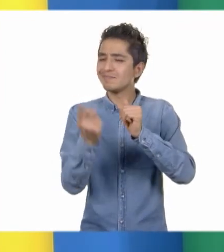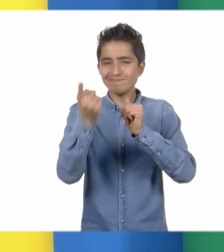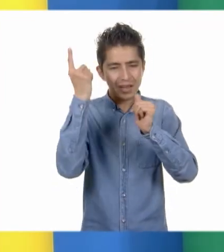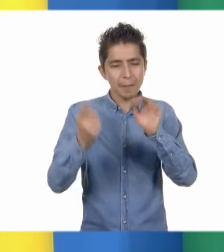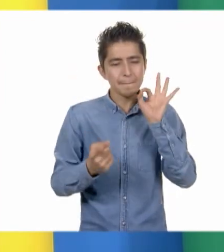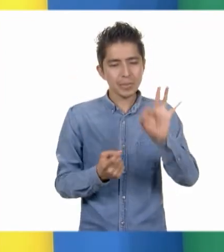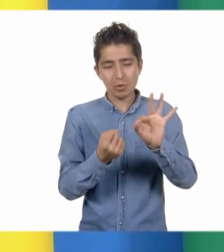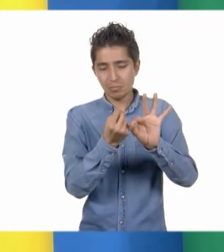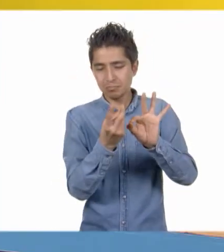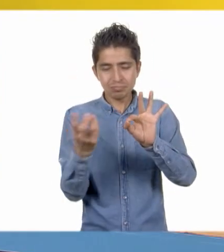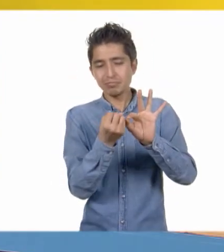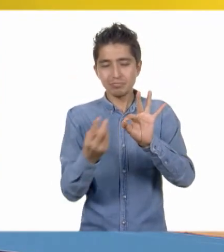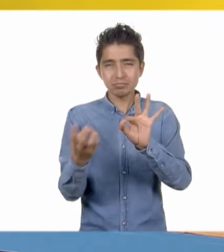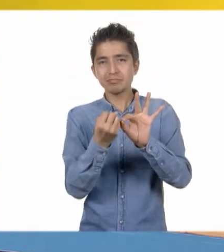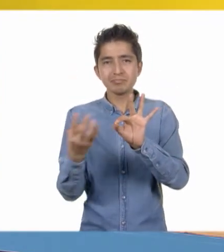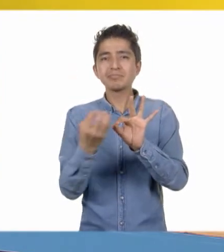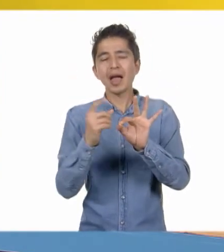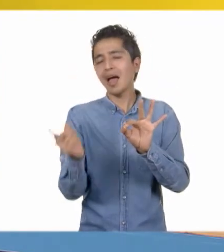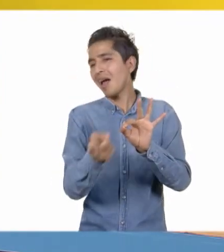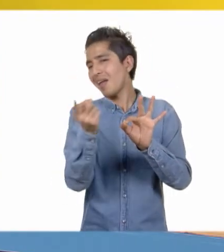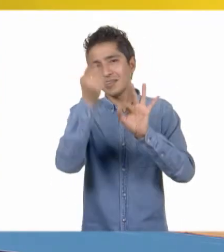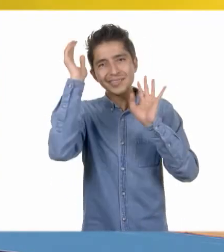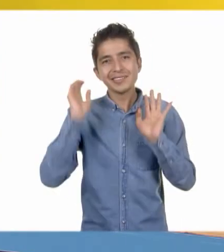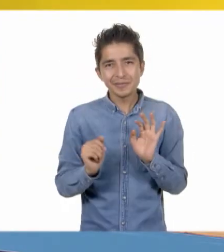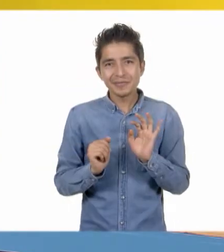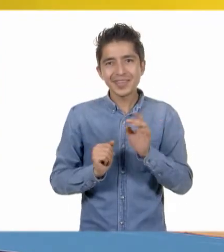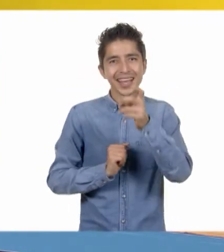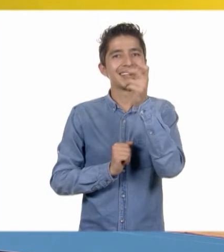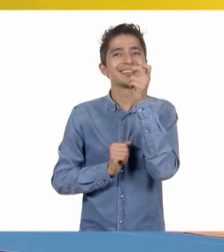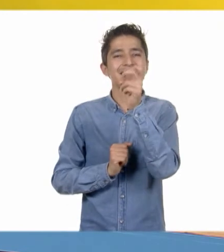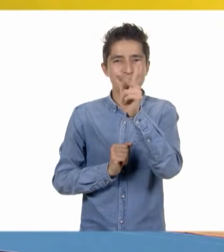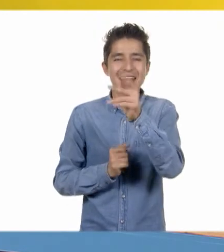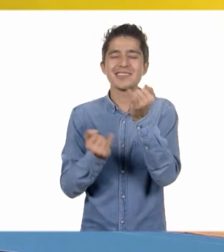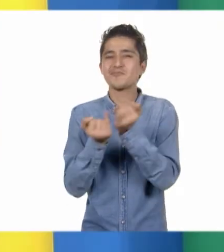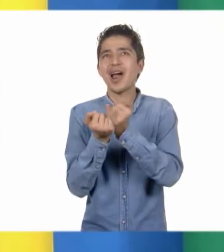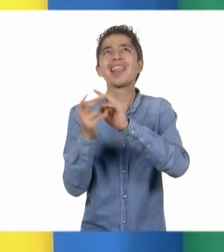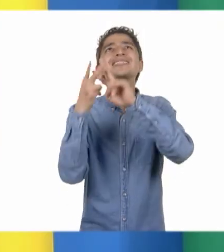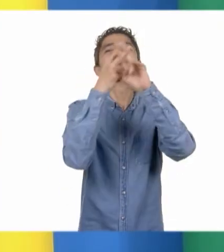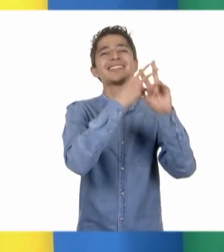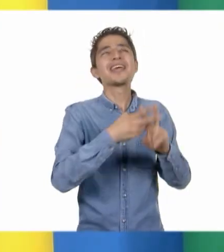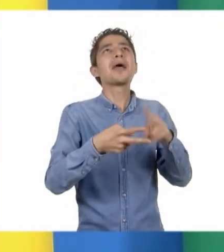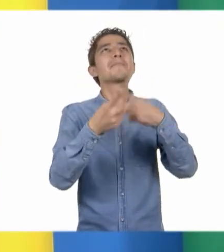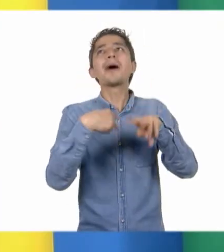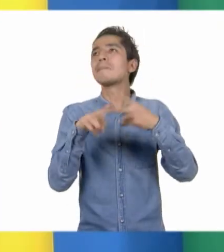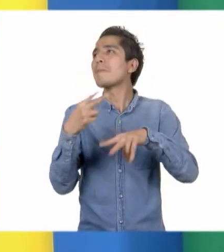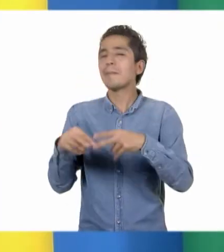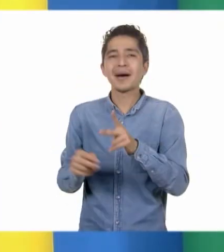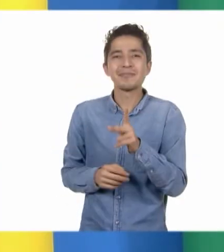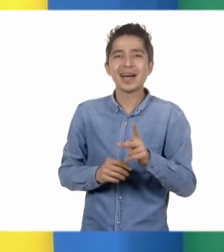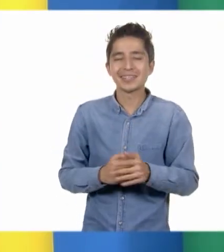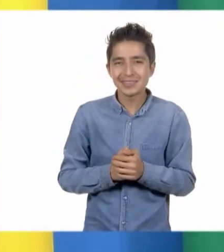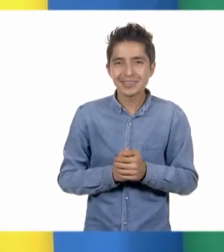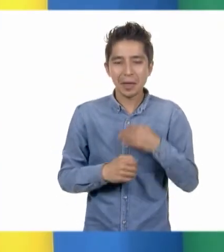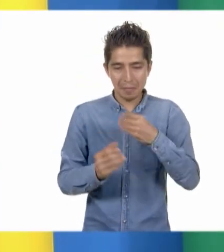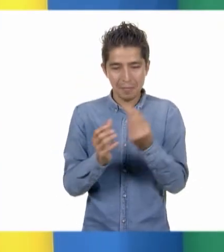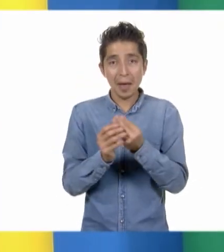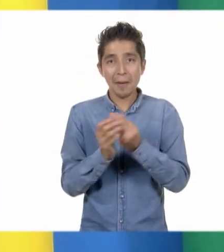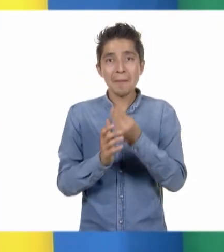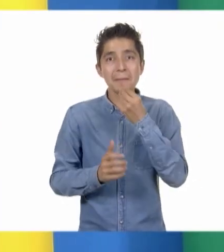son infinitos. Sí, en eso se parecen a las estrellas. Ay, maestra Diana, me encantó la clase de